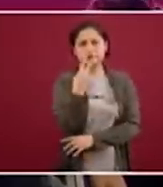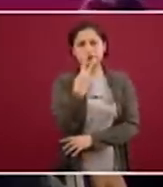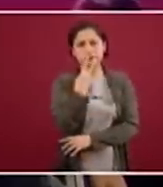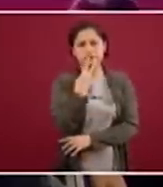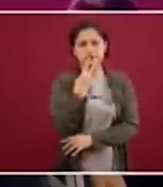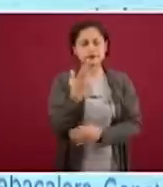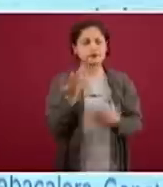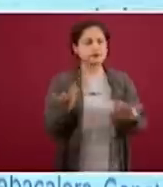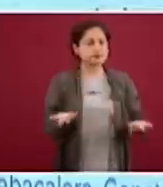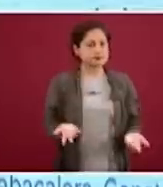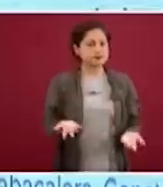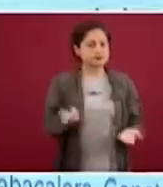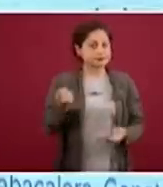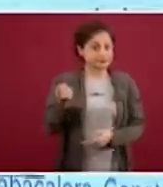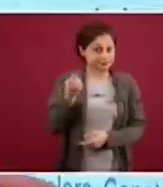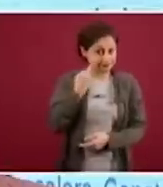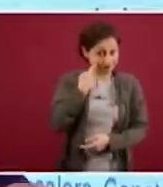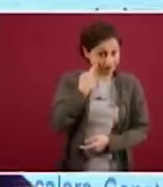tabacalera,